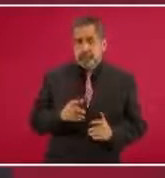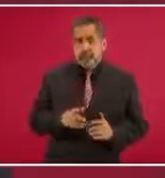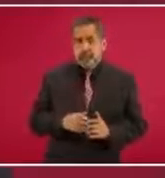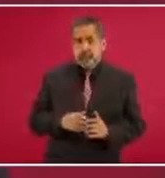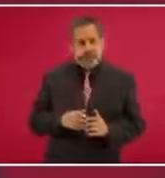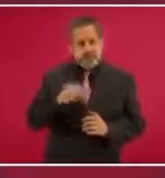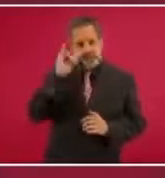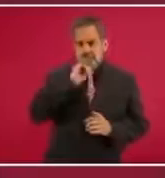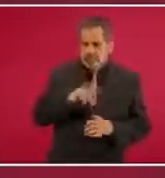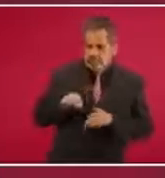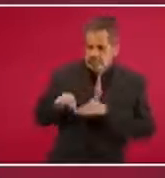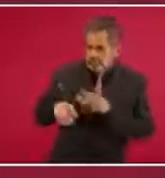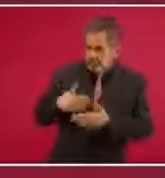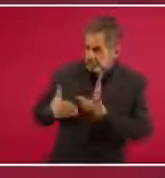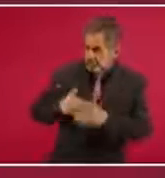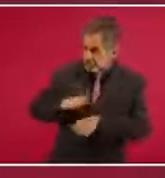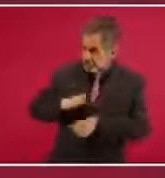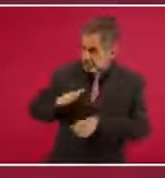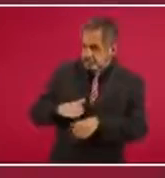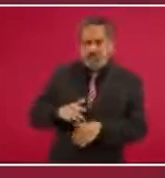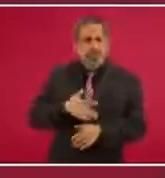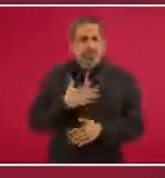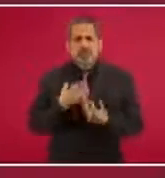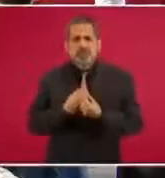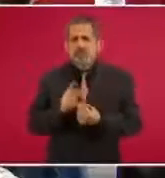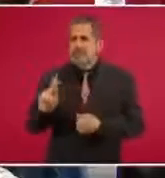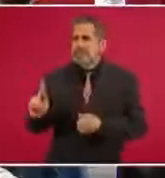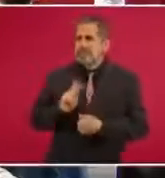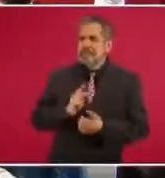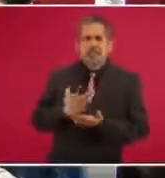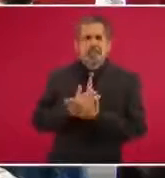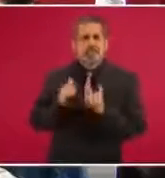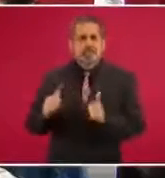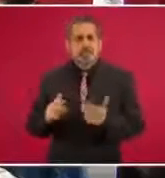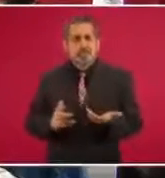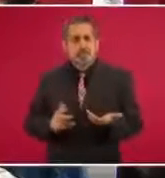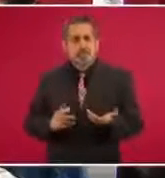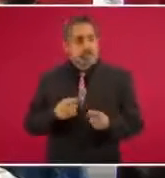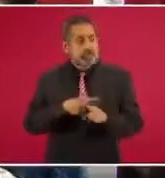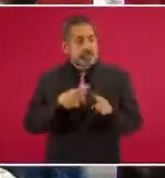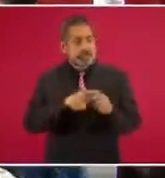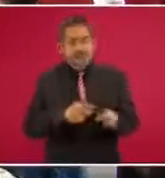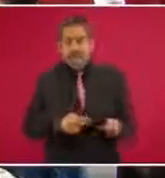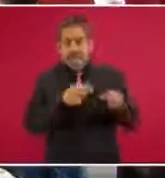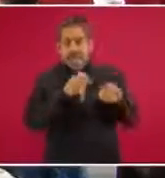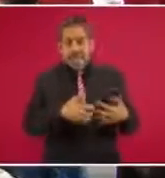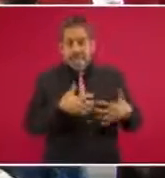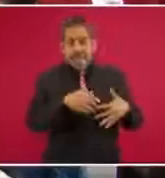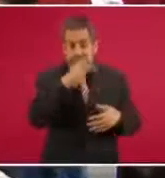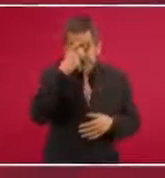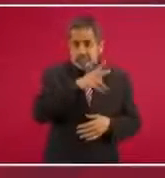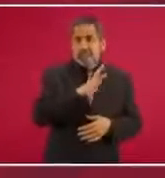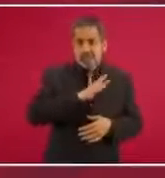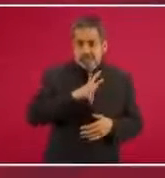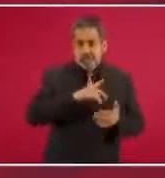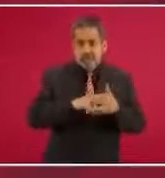el patrón se va a sentir muy bien esto ya sucede en varias empresas en méxico